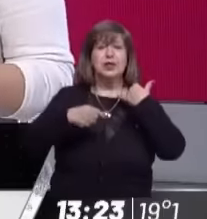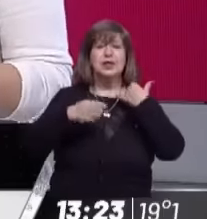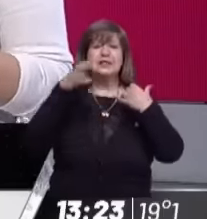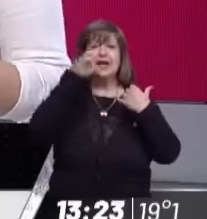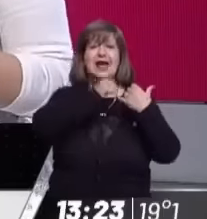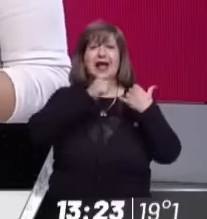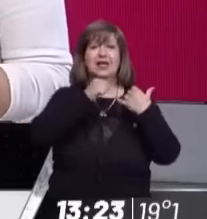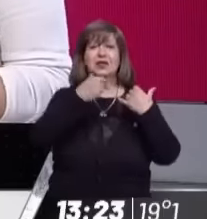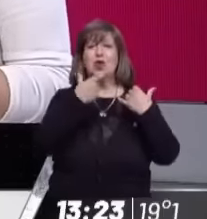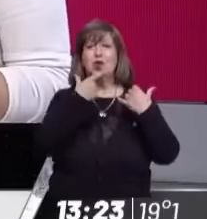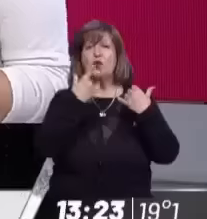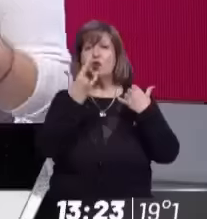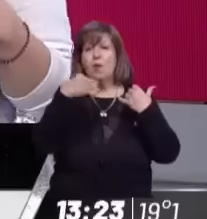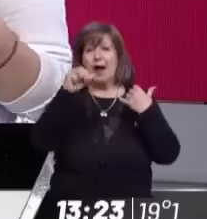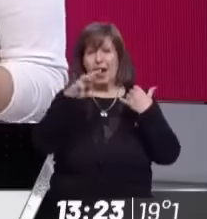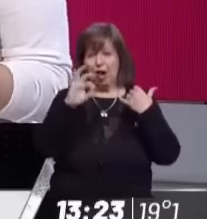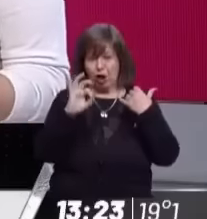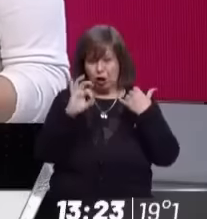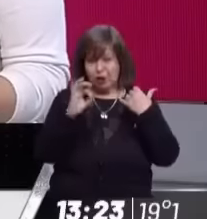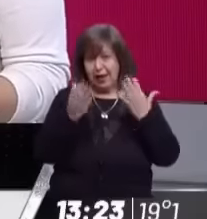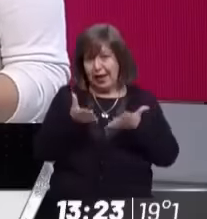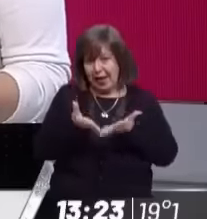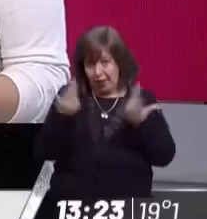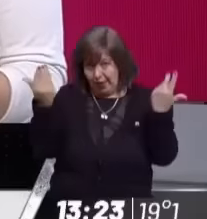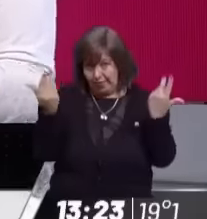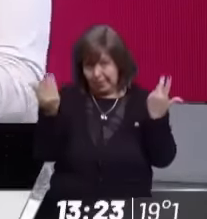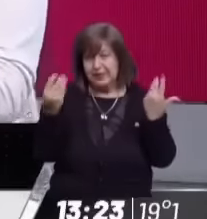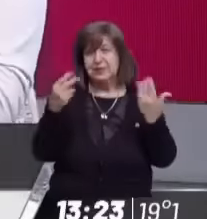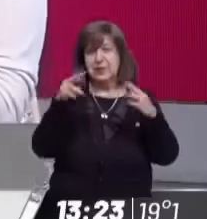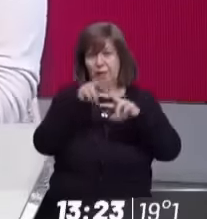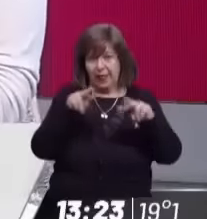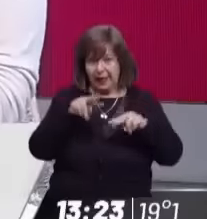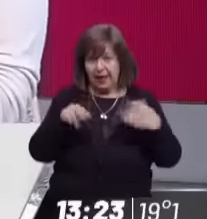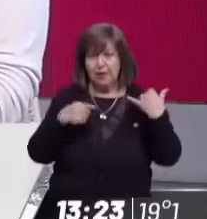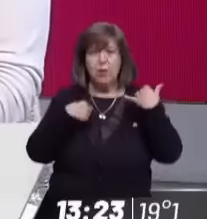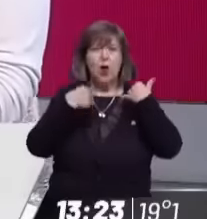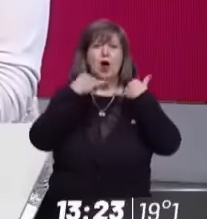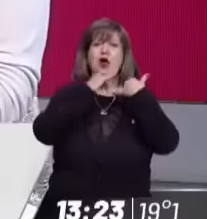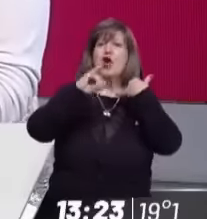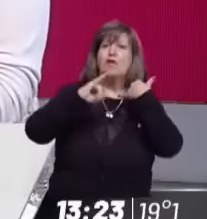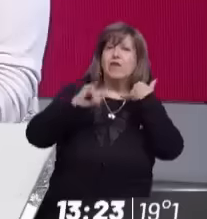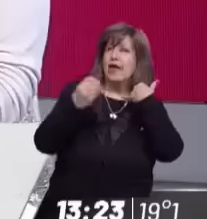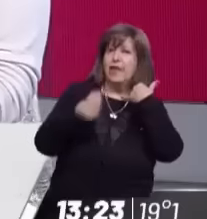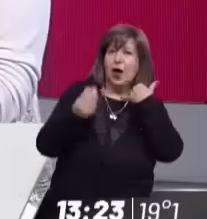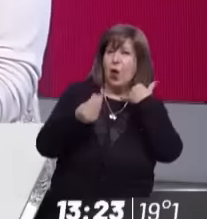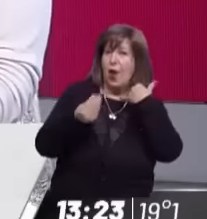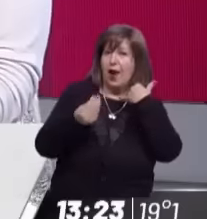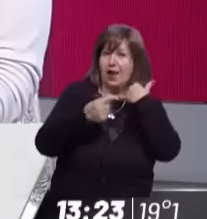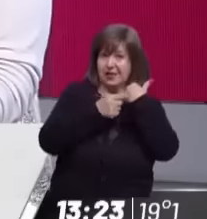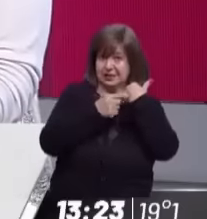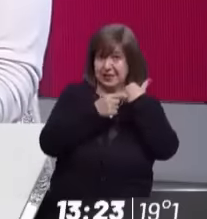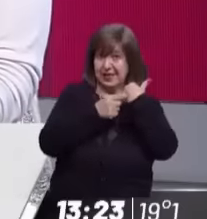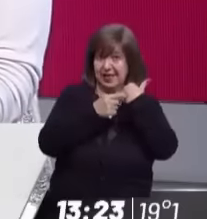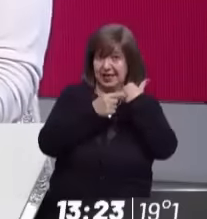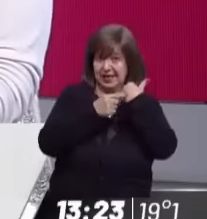más cerca y siguiendo esta investigación, ¿qué nos podés contar de cómo están las cosas? Claro,